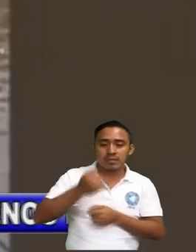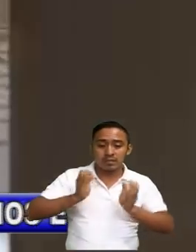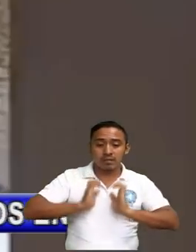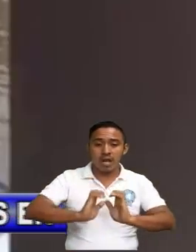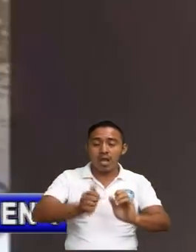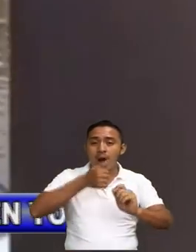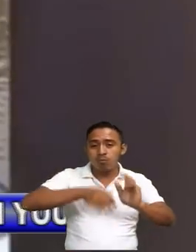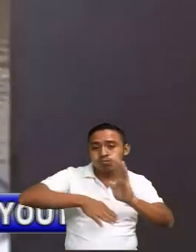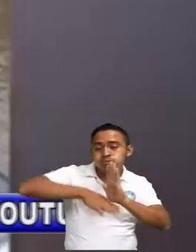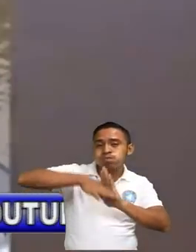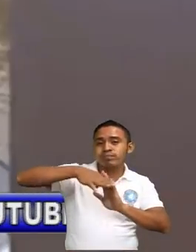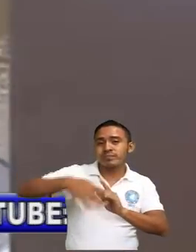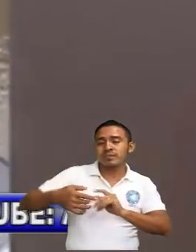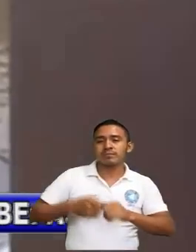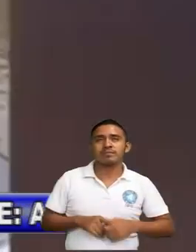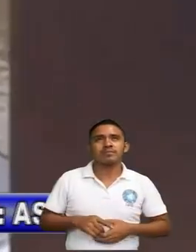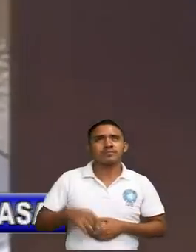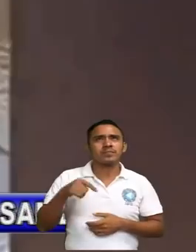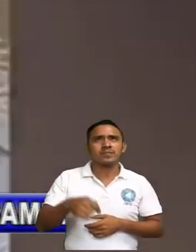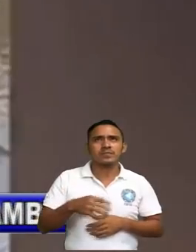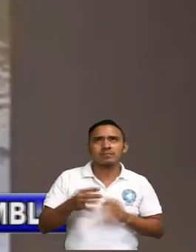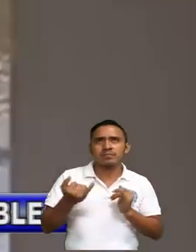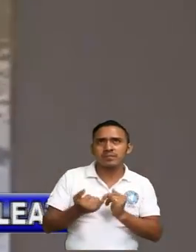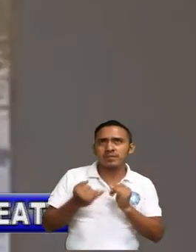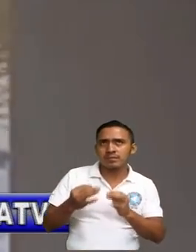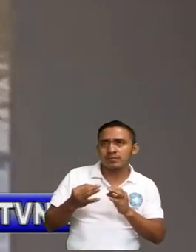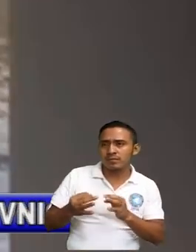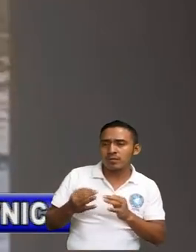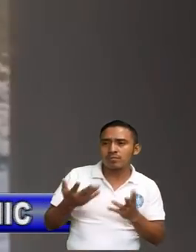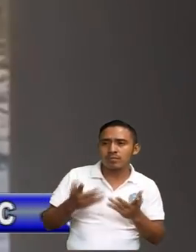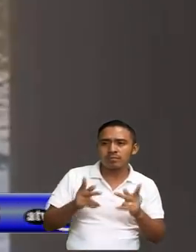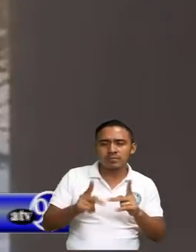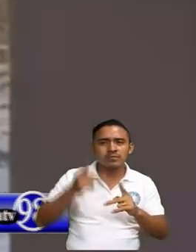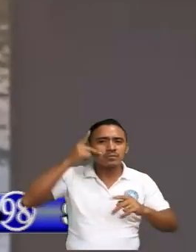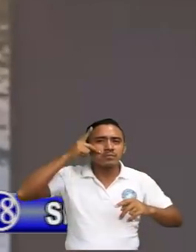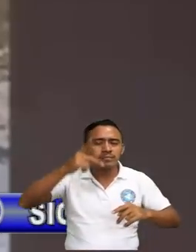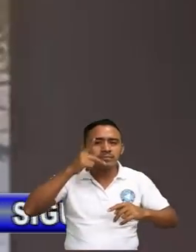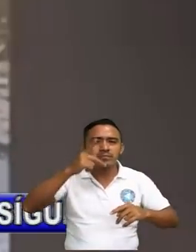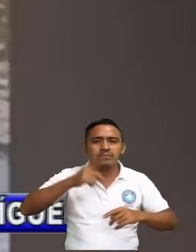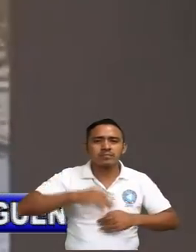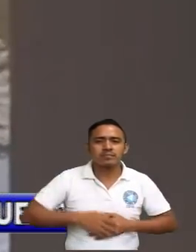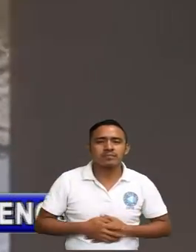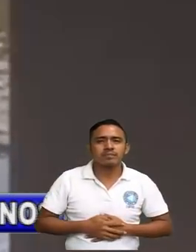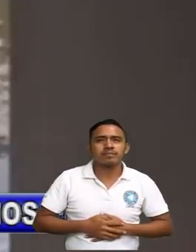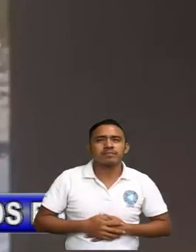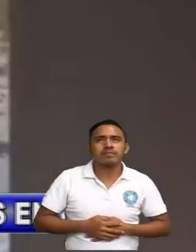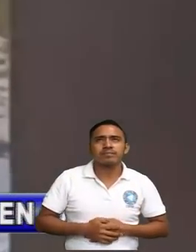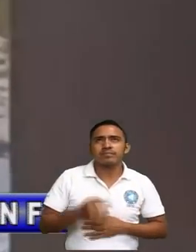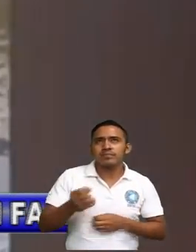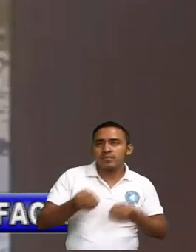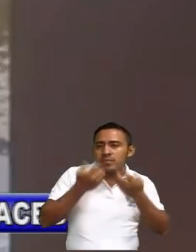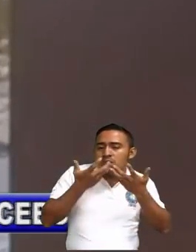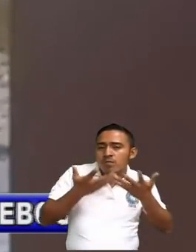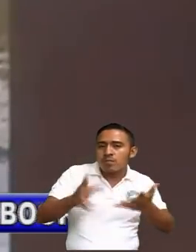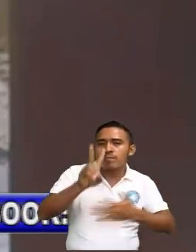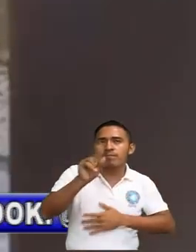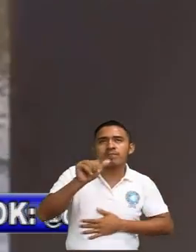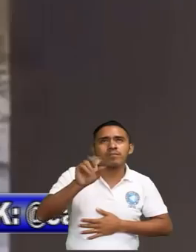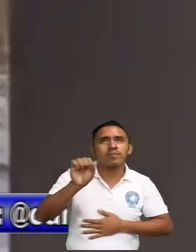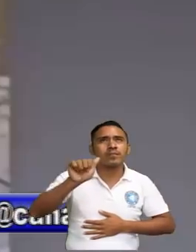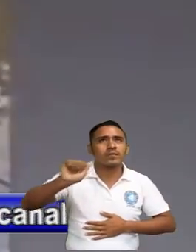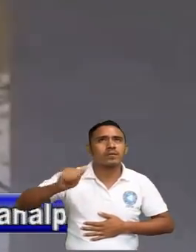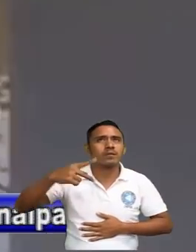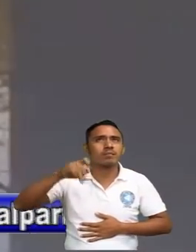completamente inundada, acción que se ha robado la atención de cientos de internautas en las redes sociales. Para el canal parlamentario les